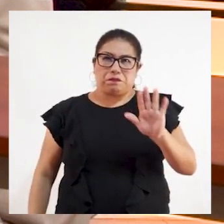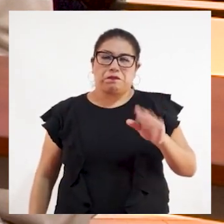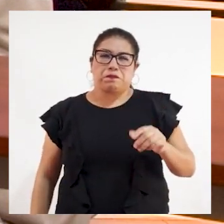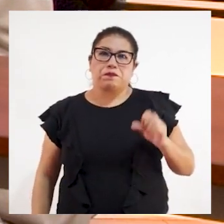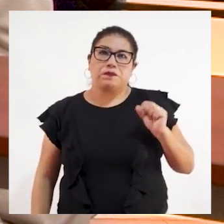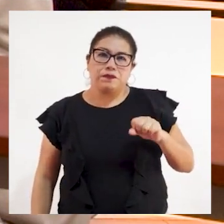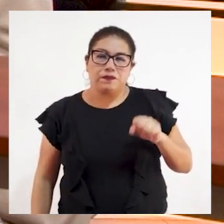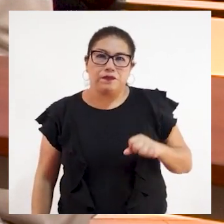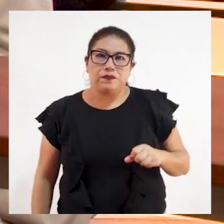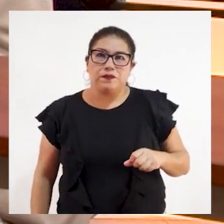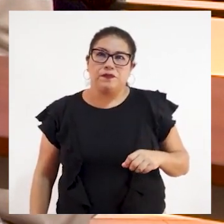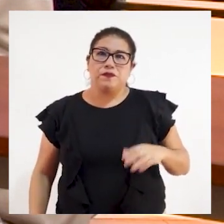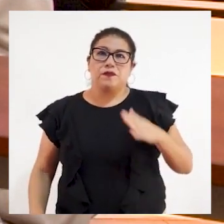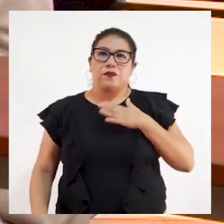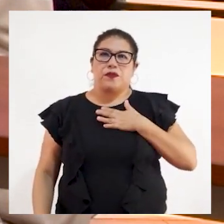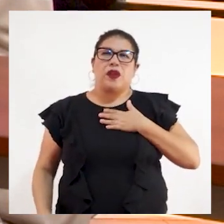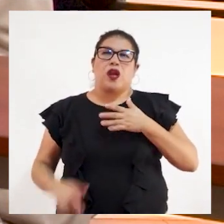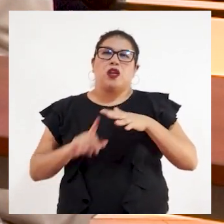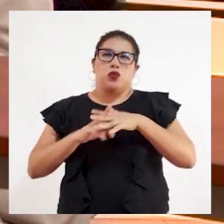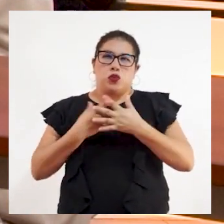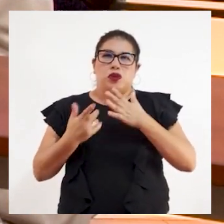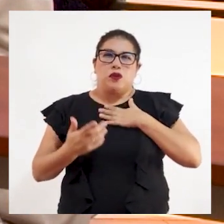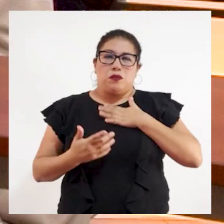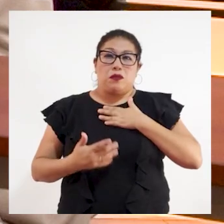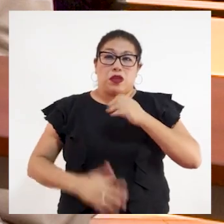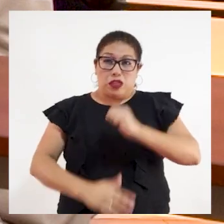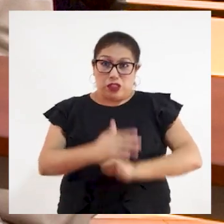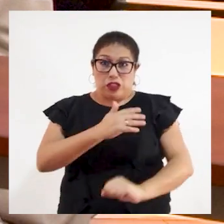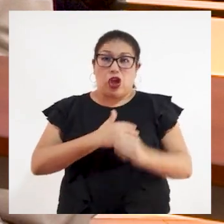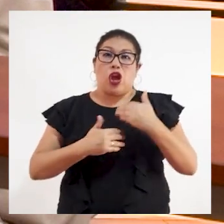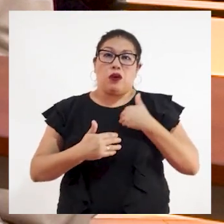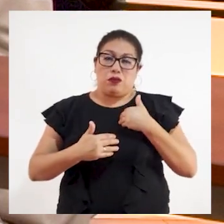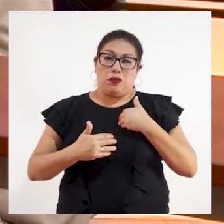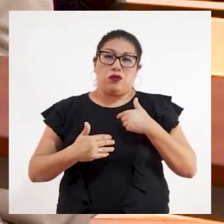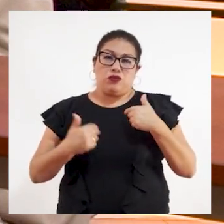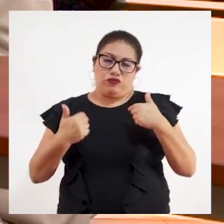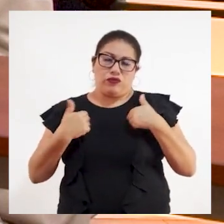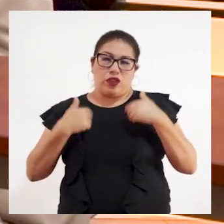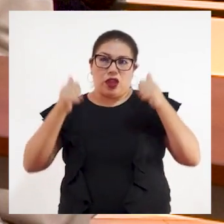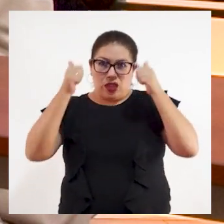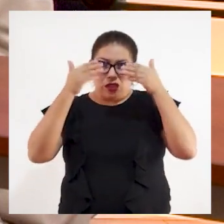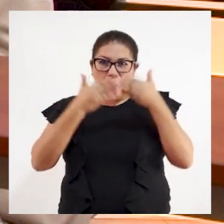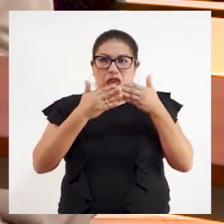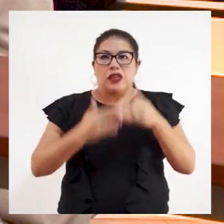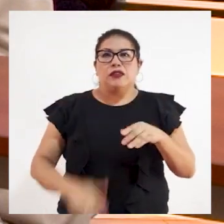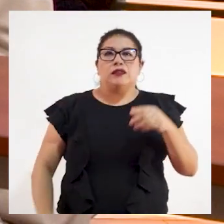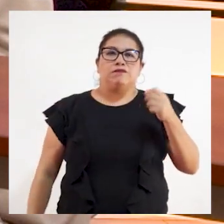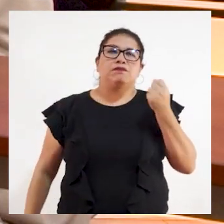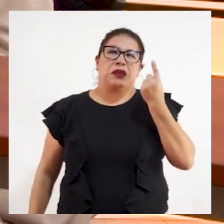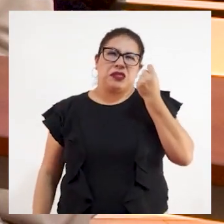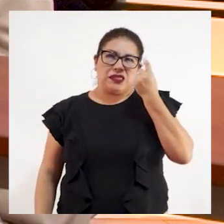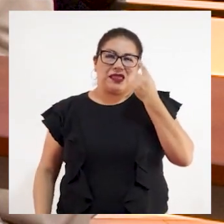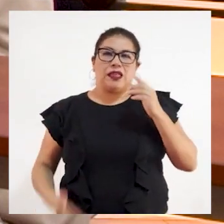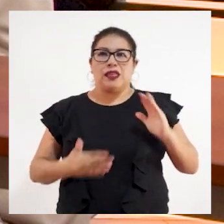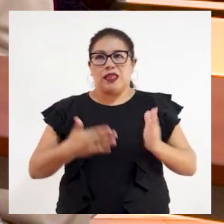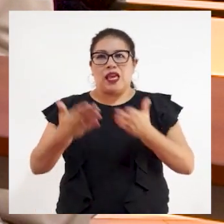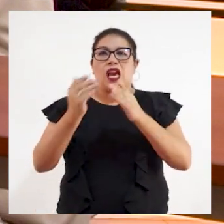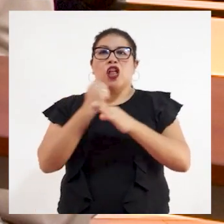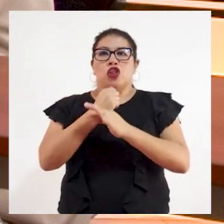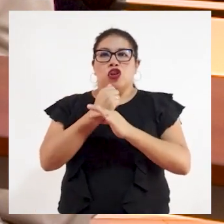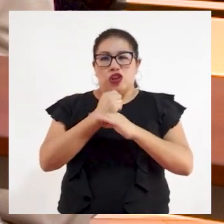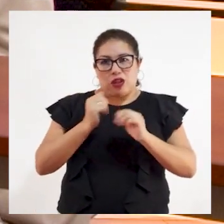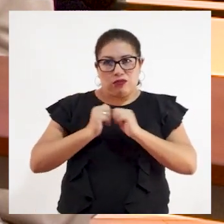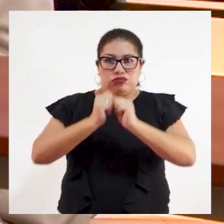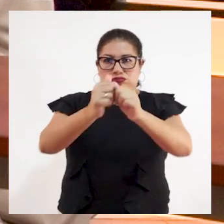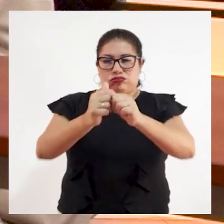por situación personal, porque tengo un niño con TEA, sé lo que es llevar a un establecimiento médico,